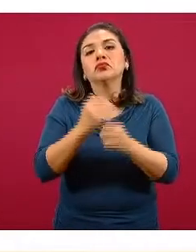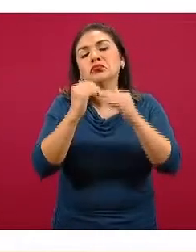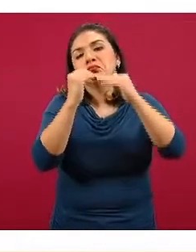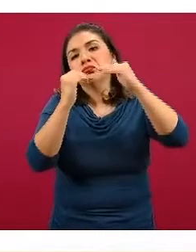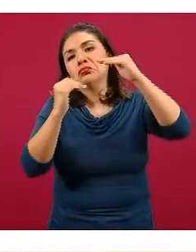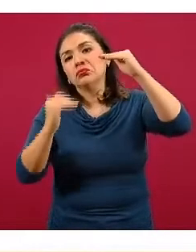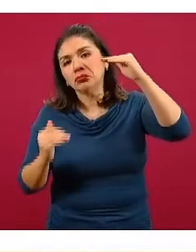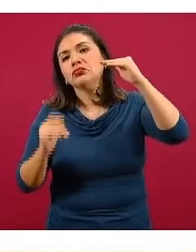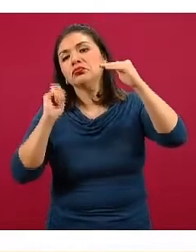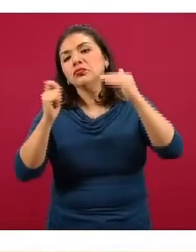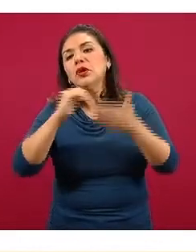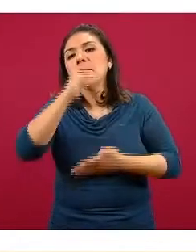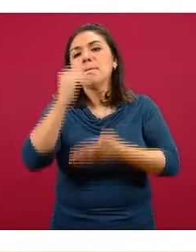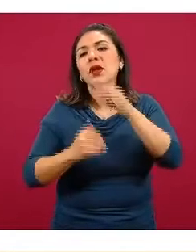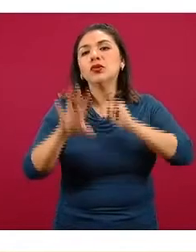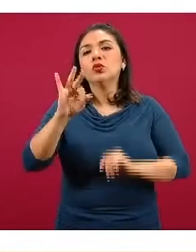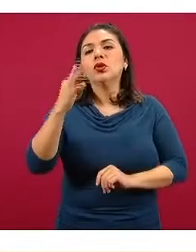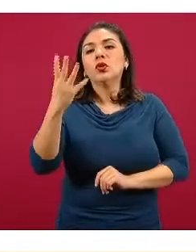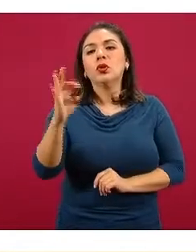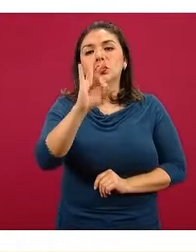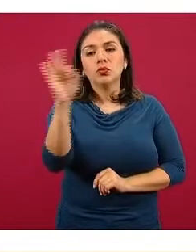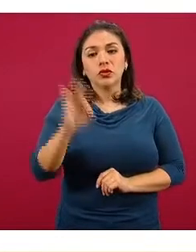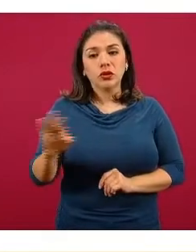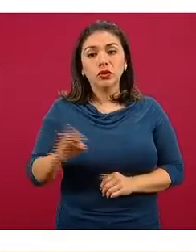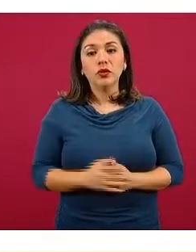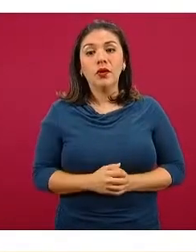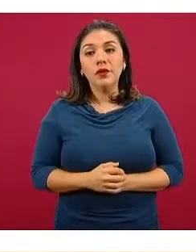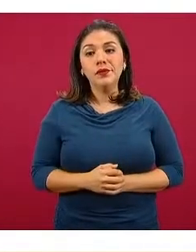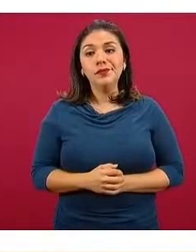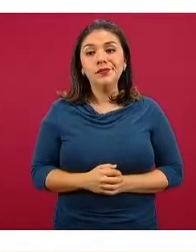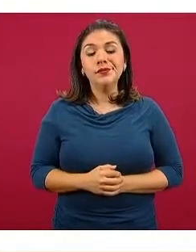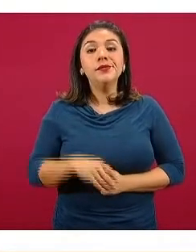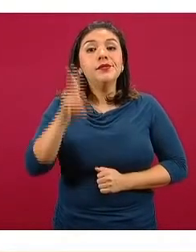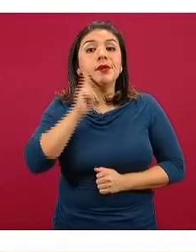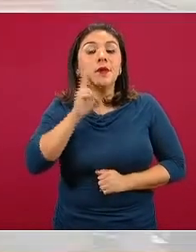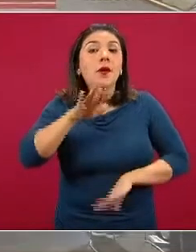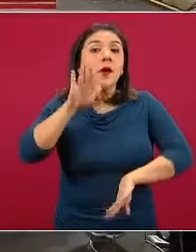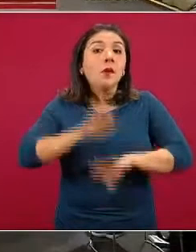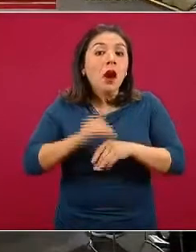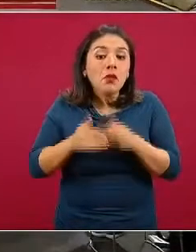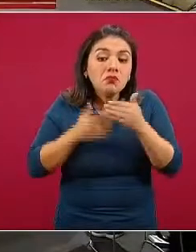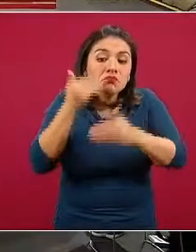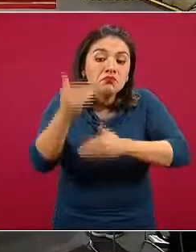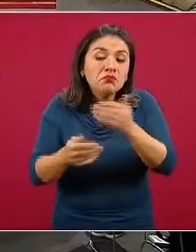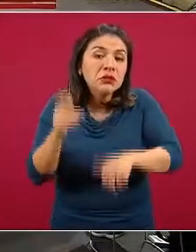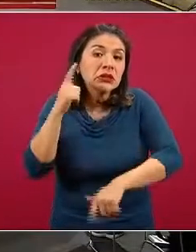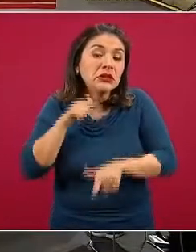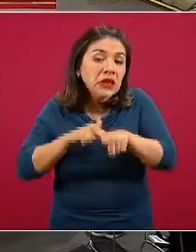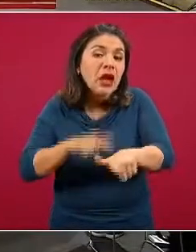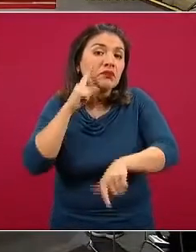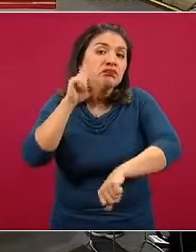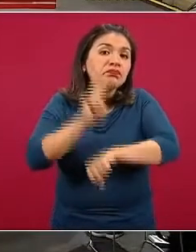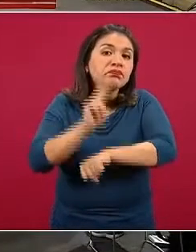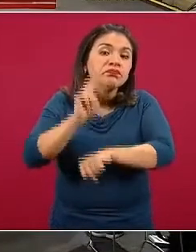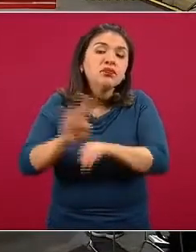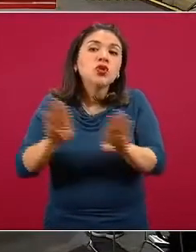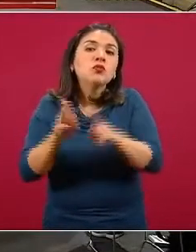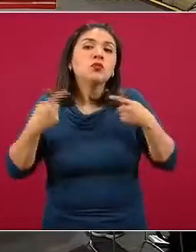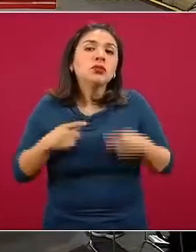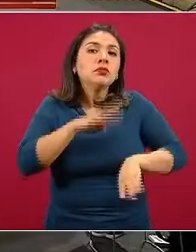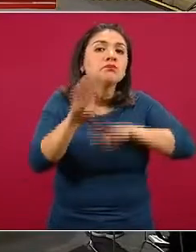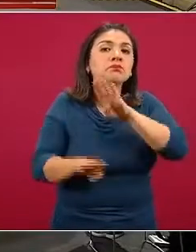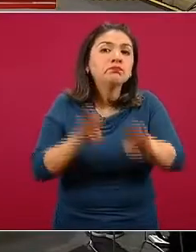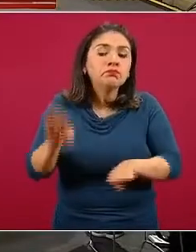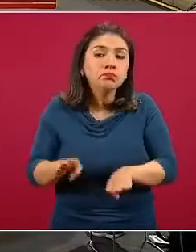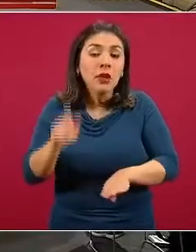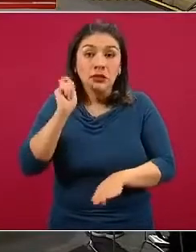general del menos 44%. Vamos a continuar, lógicamente, monitoreando el comportamiento de la mortalidad,